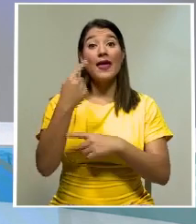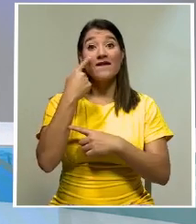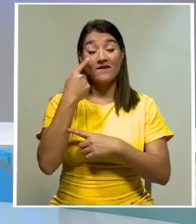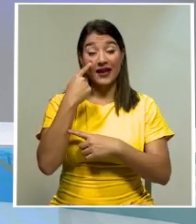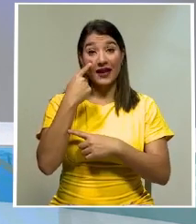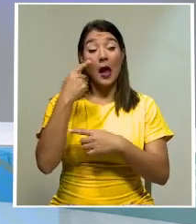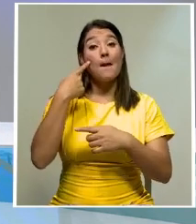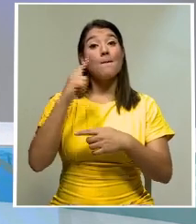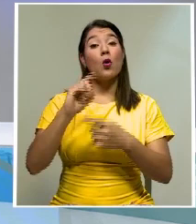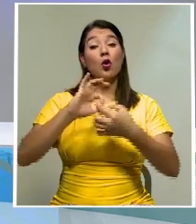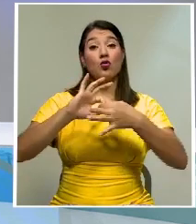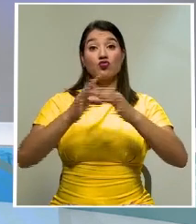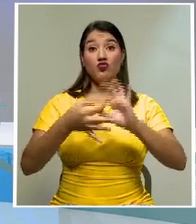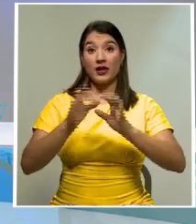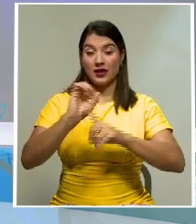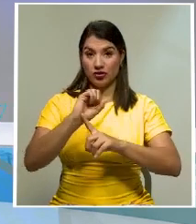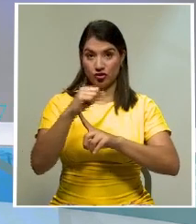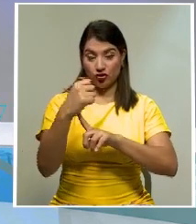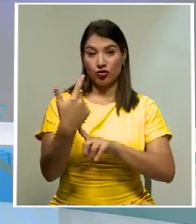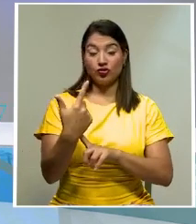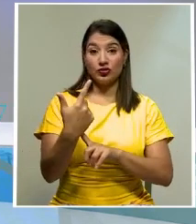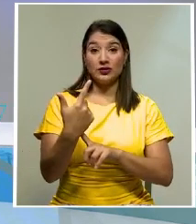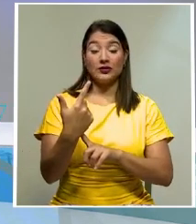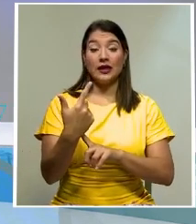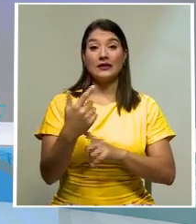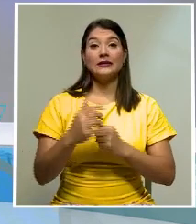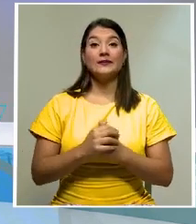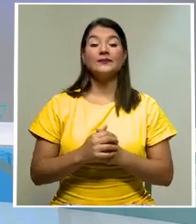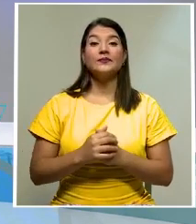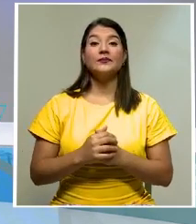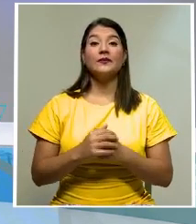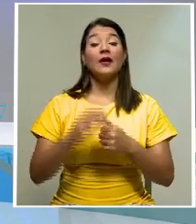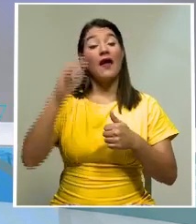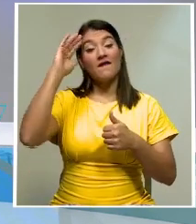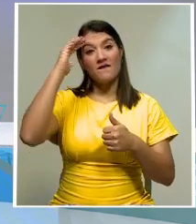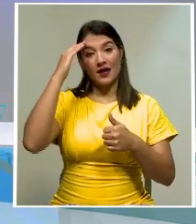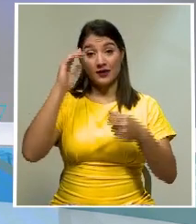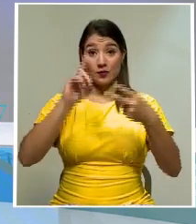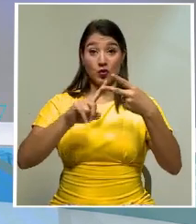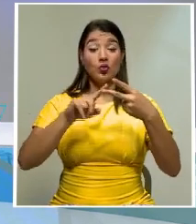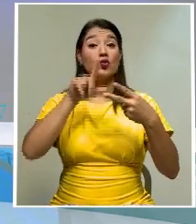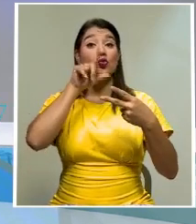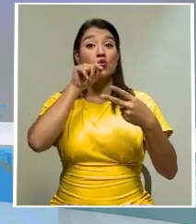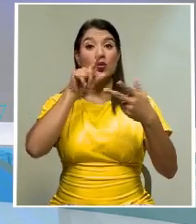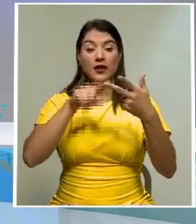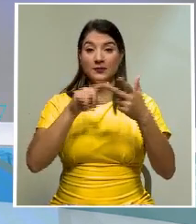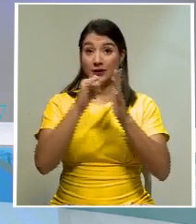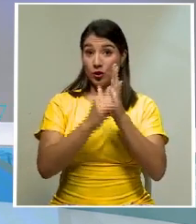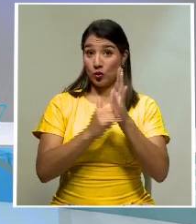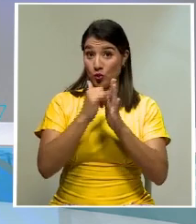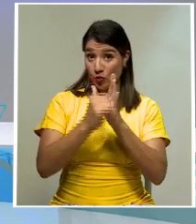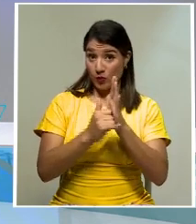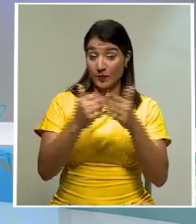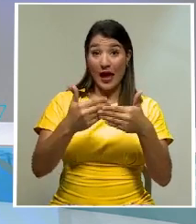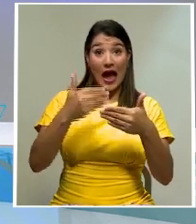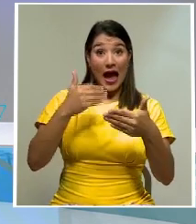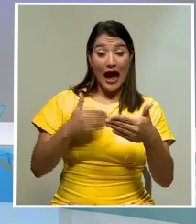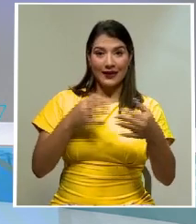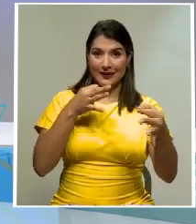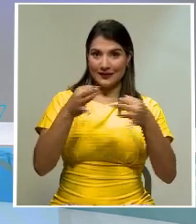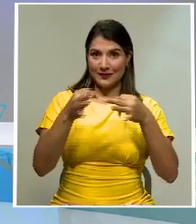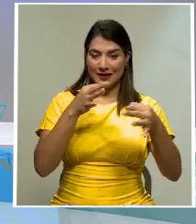transmisión mediante nuestras diferentes plataformas de redes sociales en Facebook, Twitter y también YouTube. Antes de ir al detalle